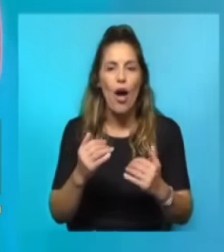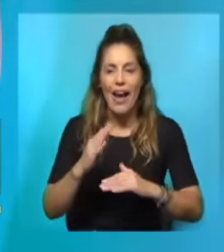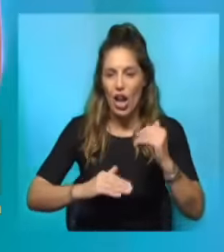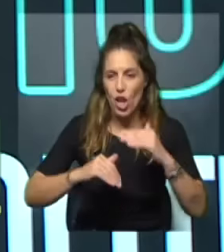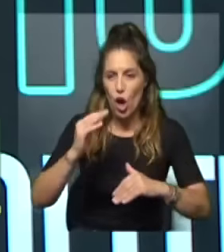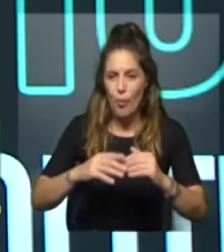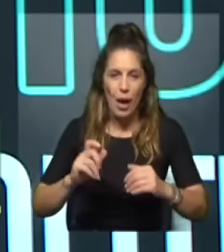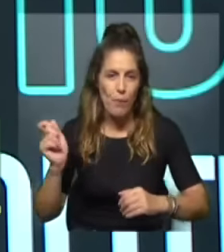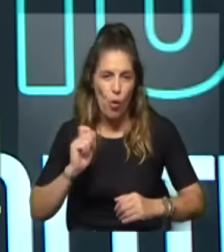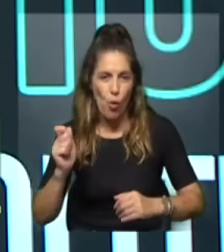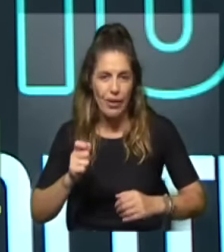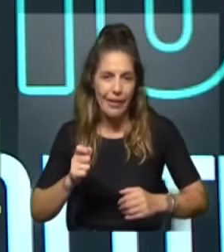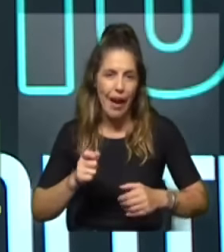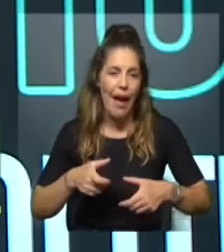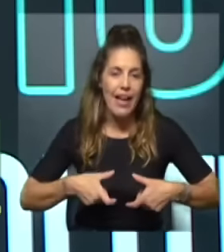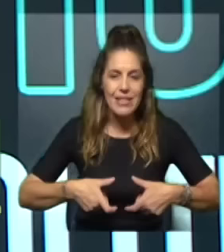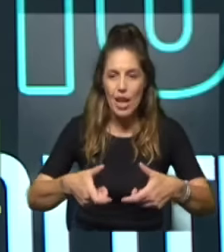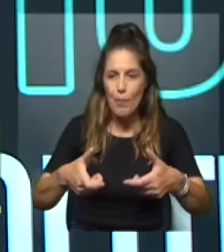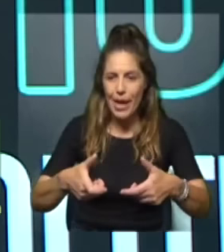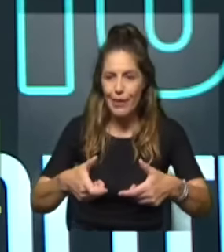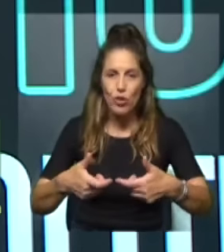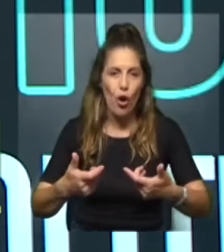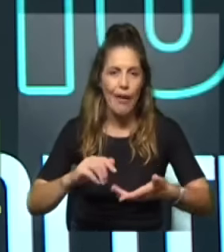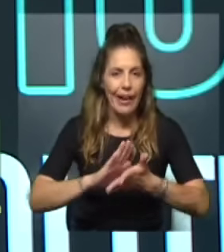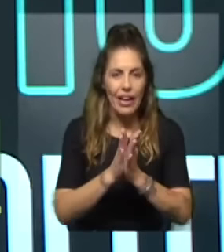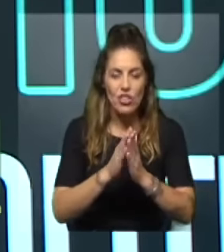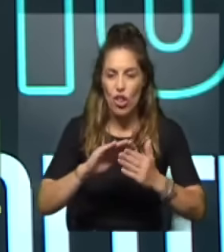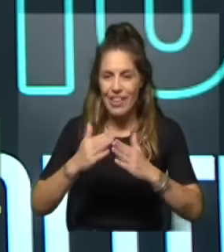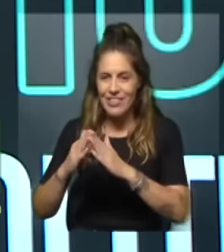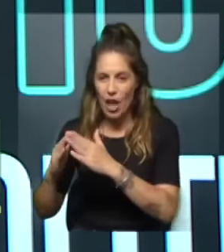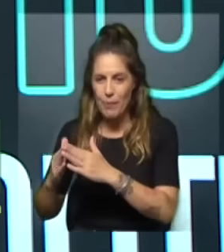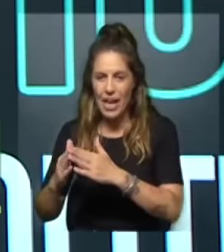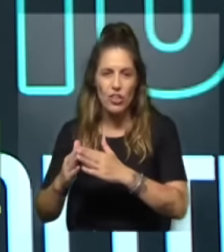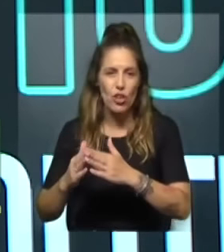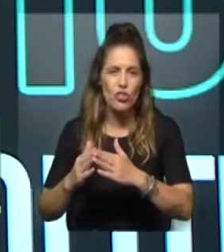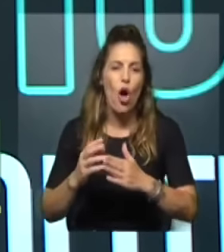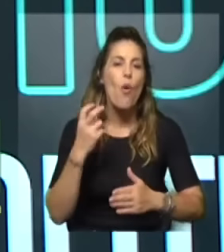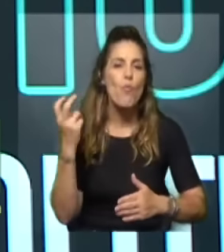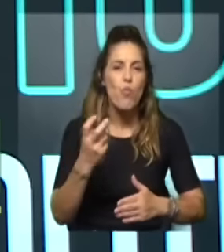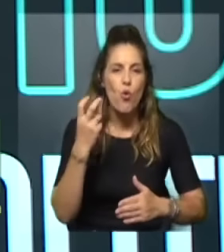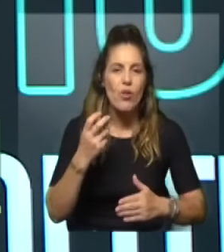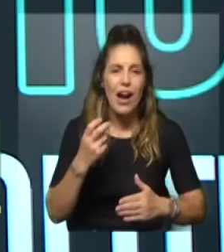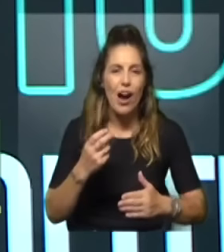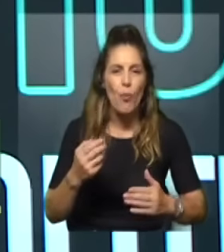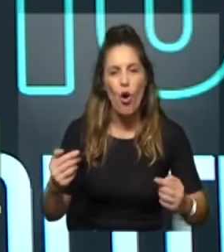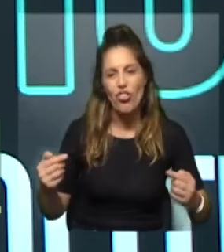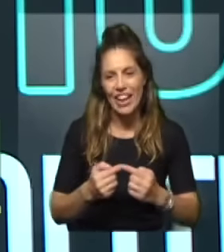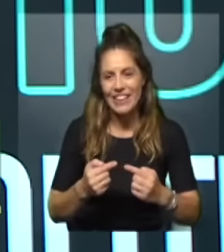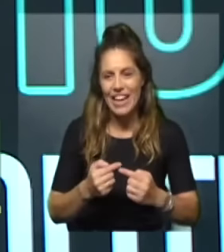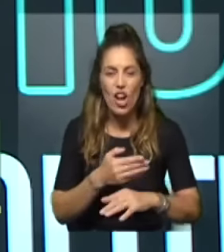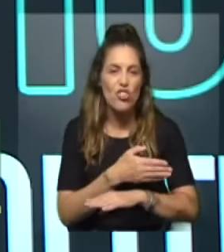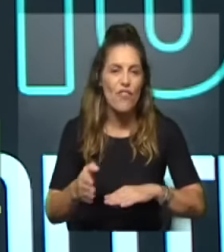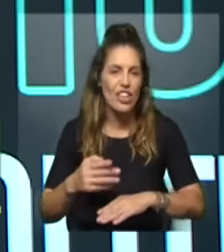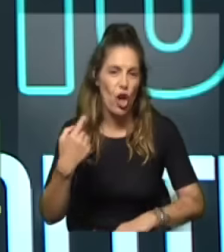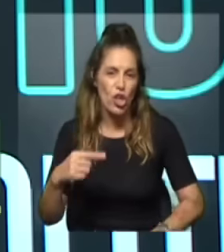saneamiento en distintos Eh bueno en la erradicación de asentamientos que de alguna forma bua Busca contra contrarrestar esos efectos negativos que estaba